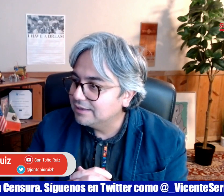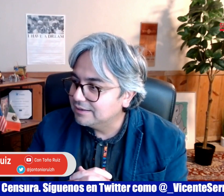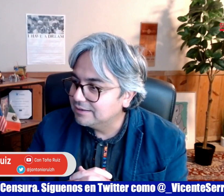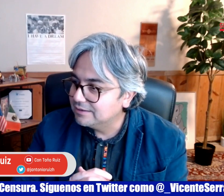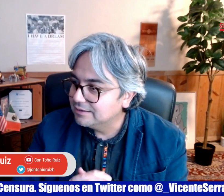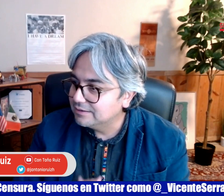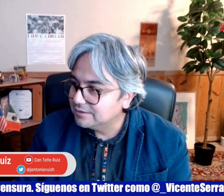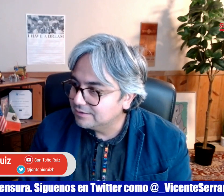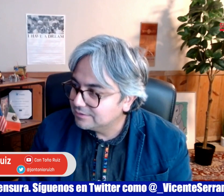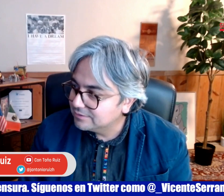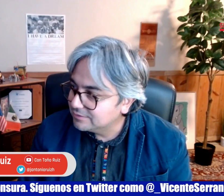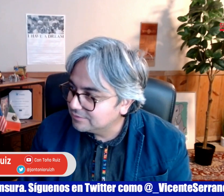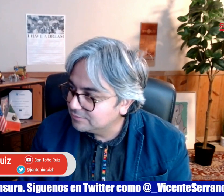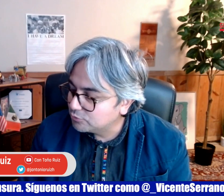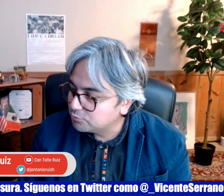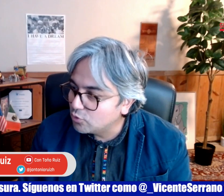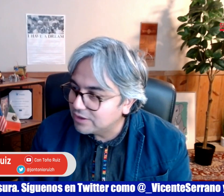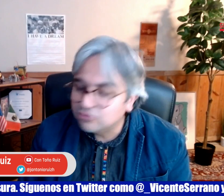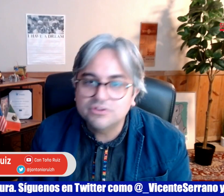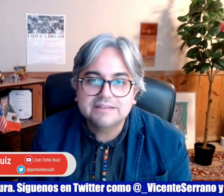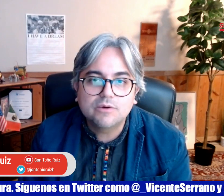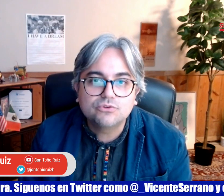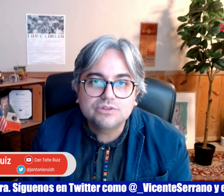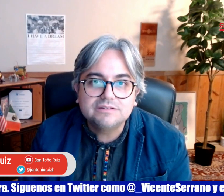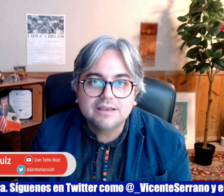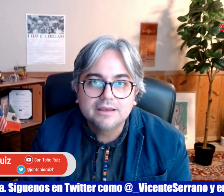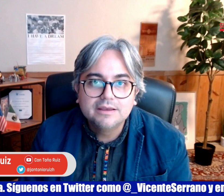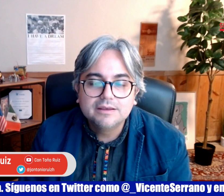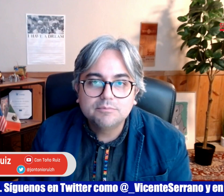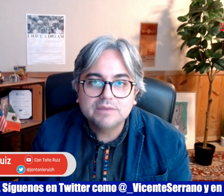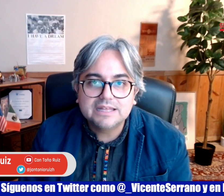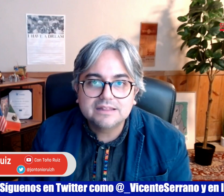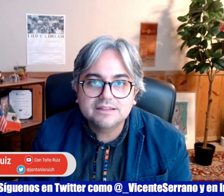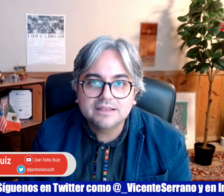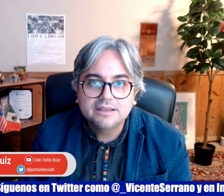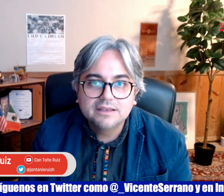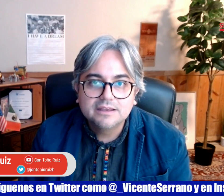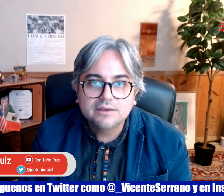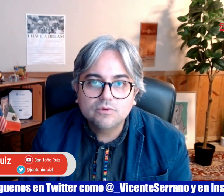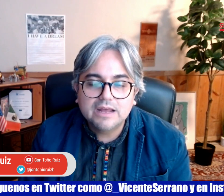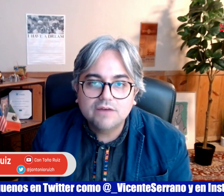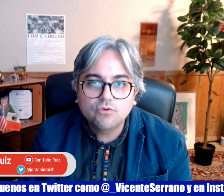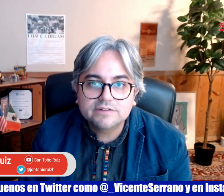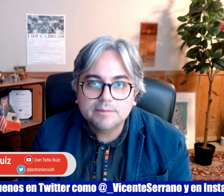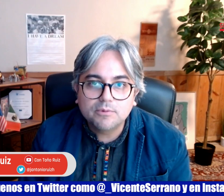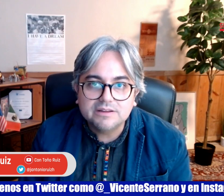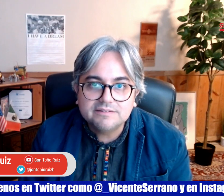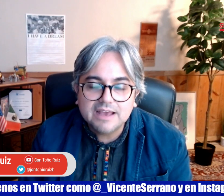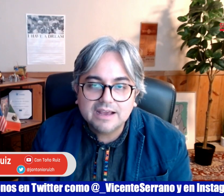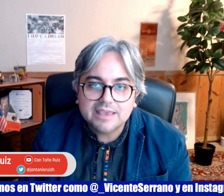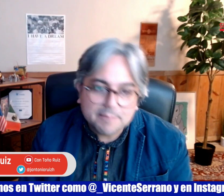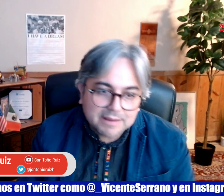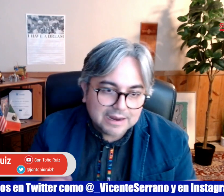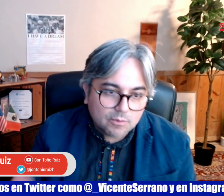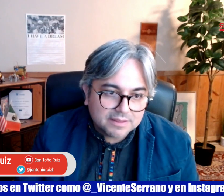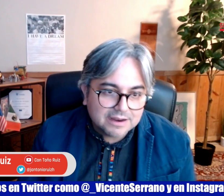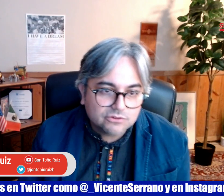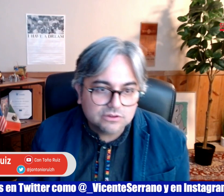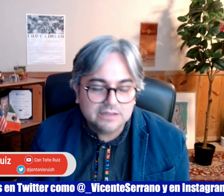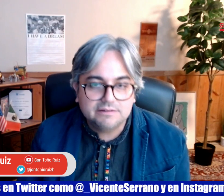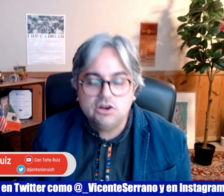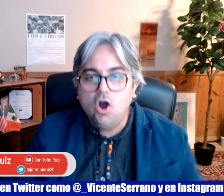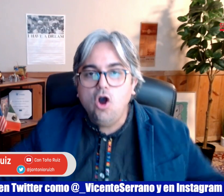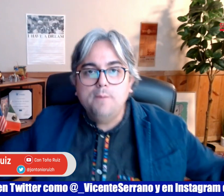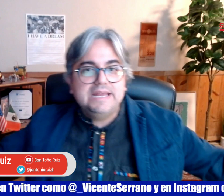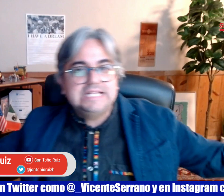la pues, procuración de esa justicia mediante una fuerza policíaca llamada la Guardia